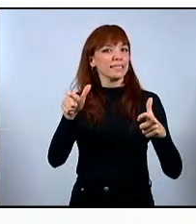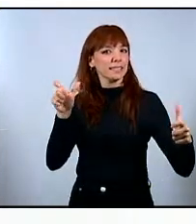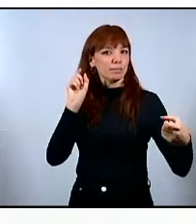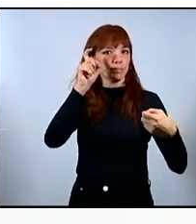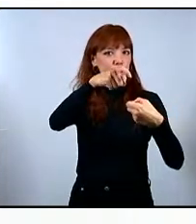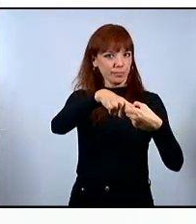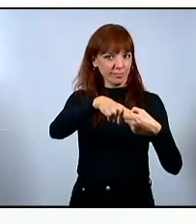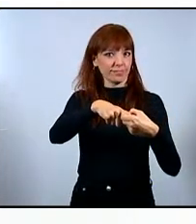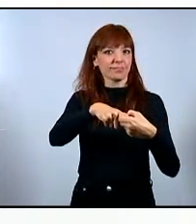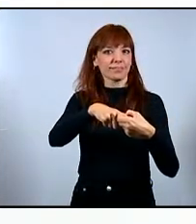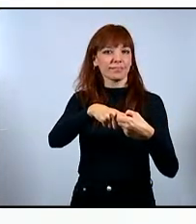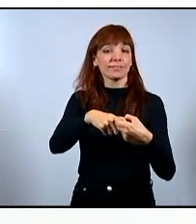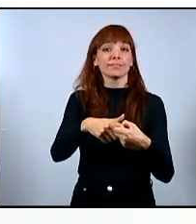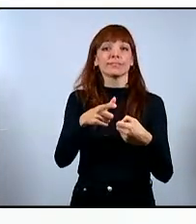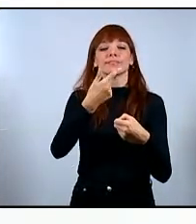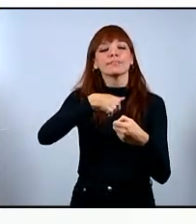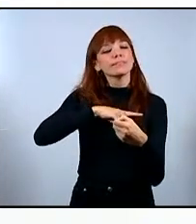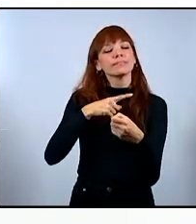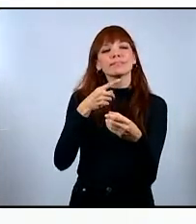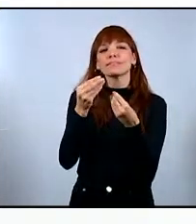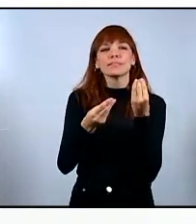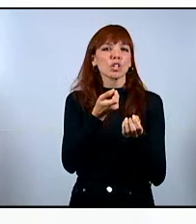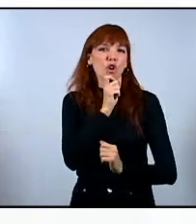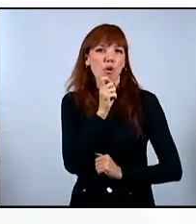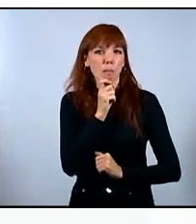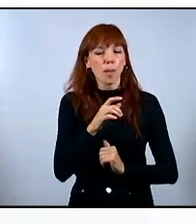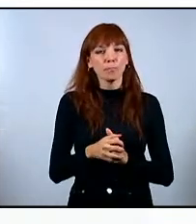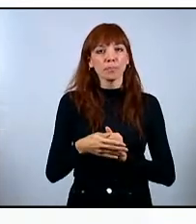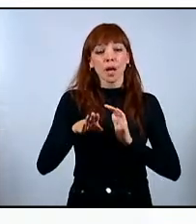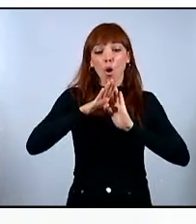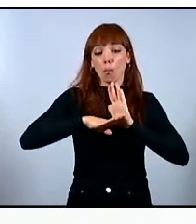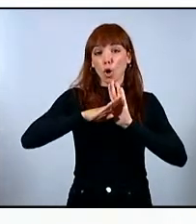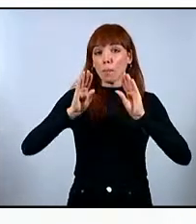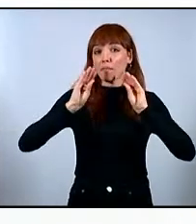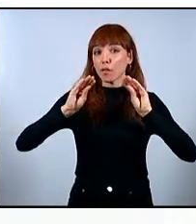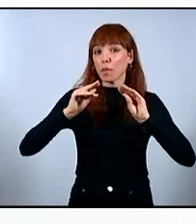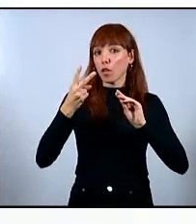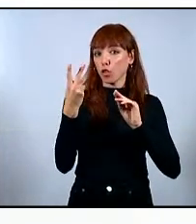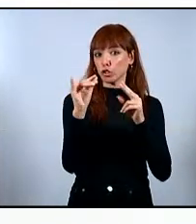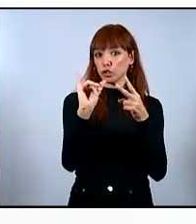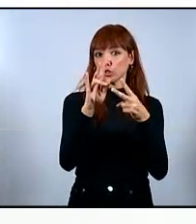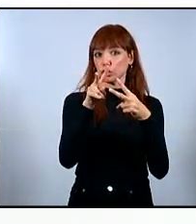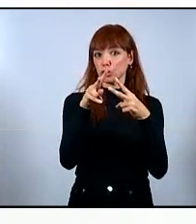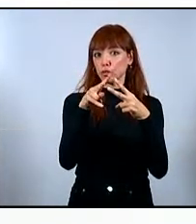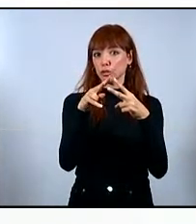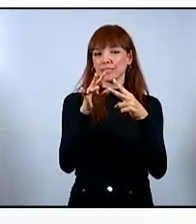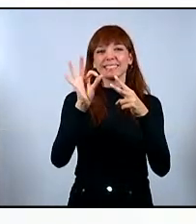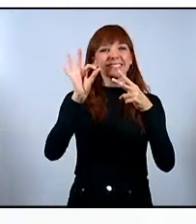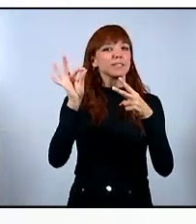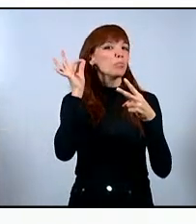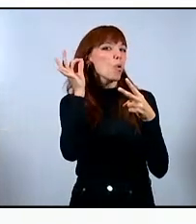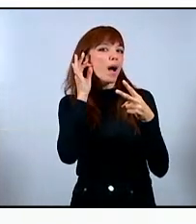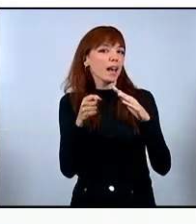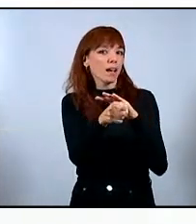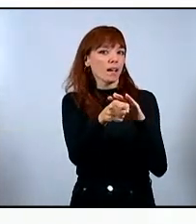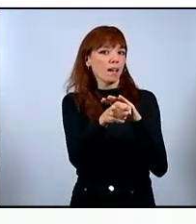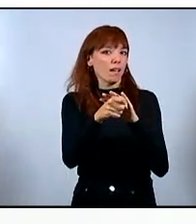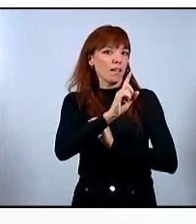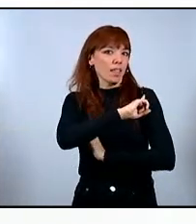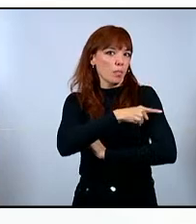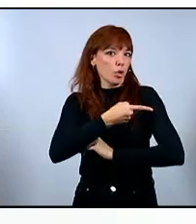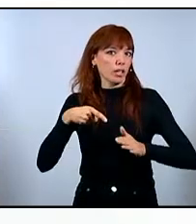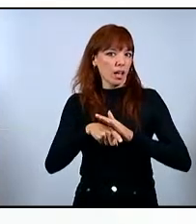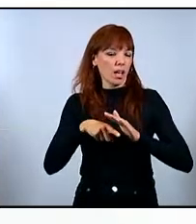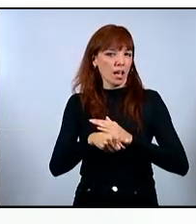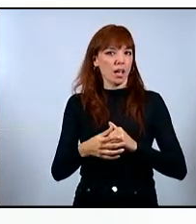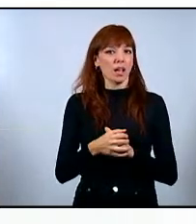Por ello, estamos inmersos en el desarrollo de 2 programas de formación para mujeres en gestión deportiva. Por un lado,